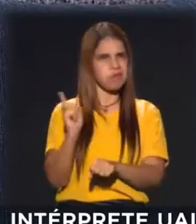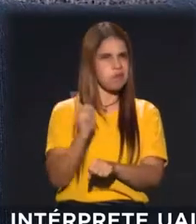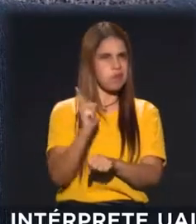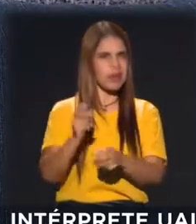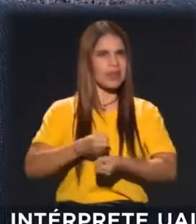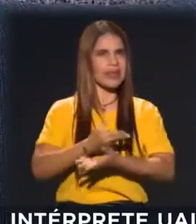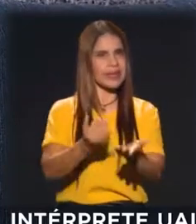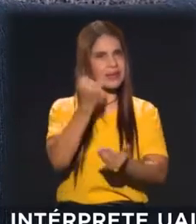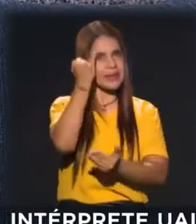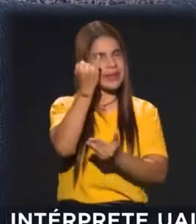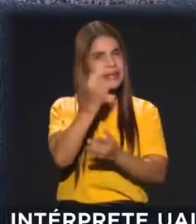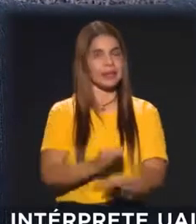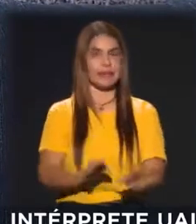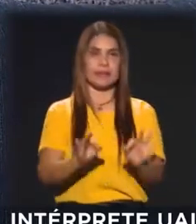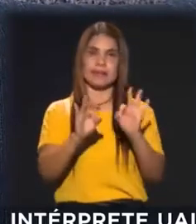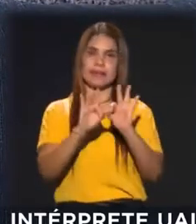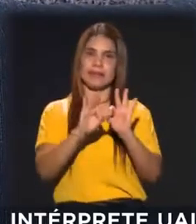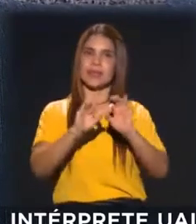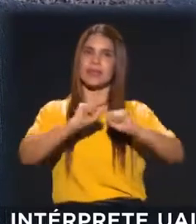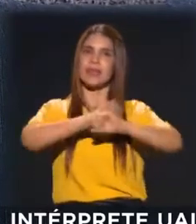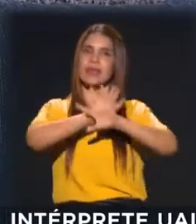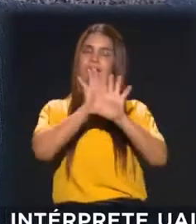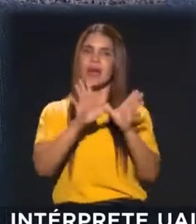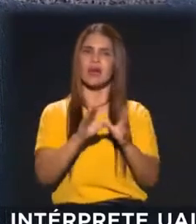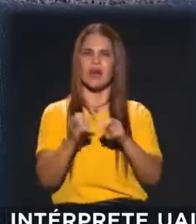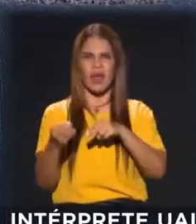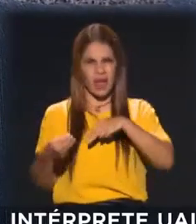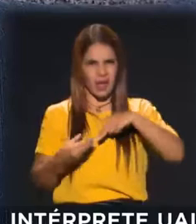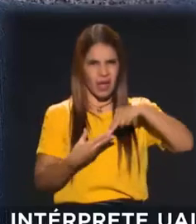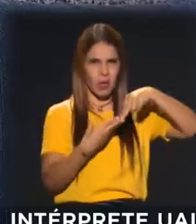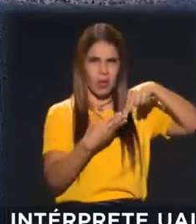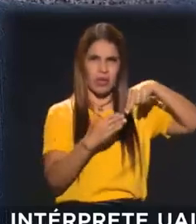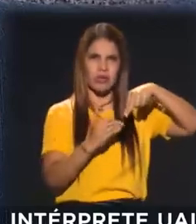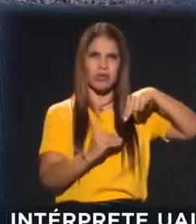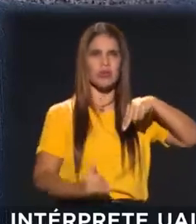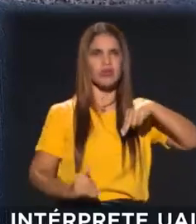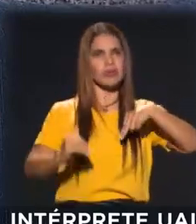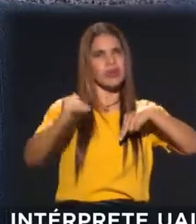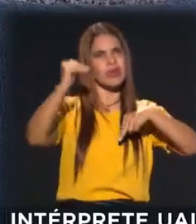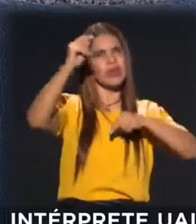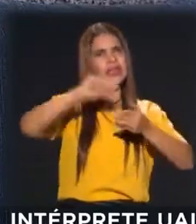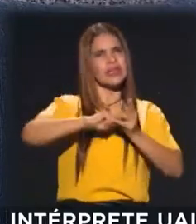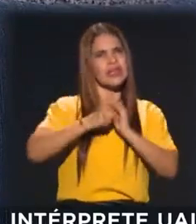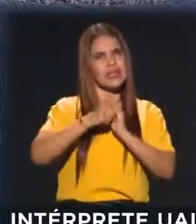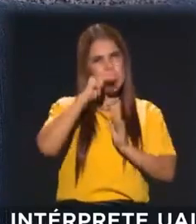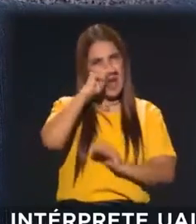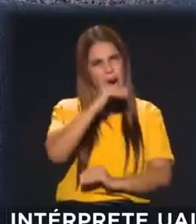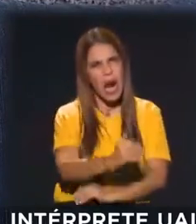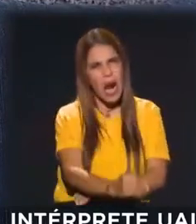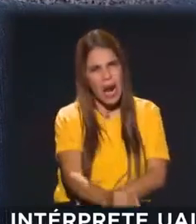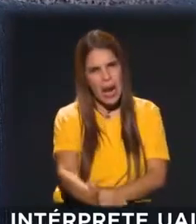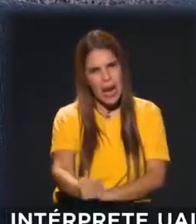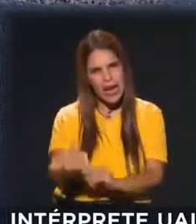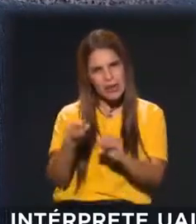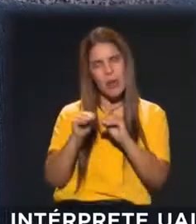una justificación muy clara, es que educación superior son los primeros años de vida. Esa es la verdadera educación